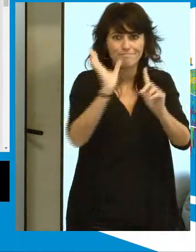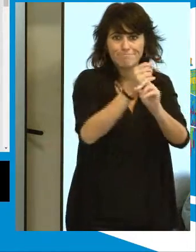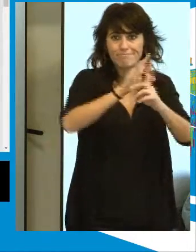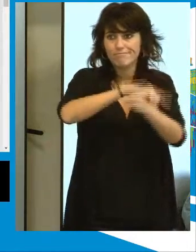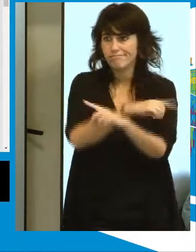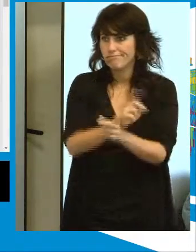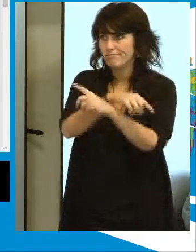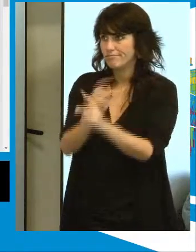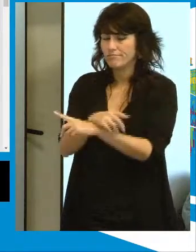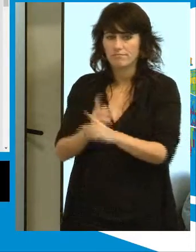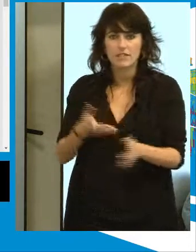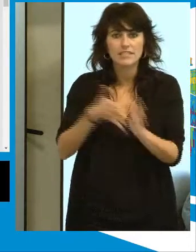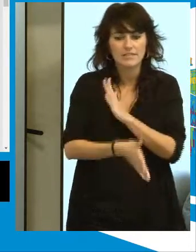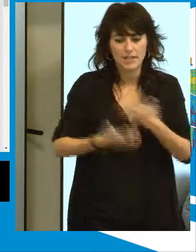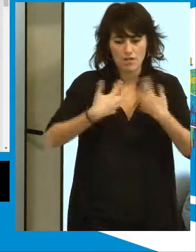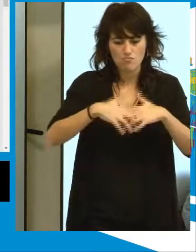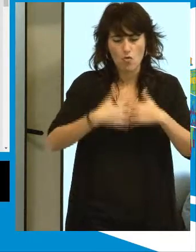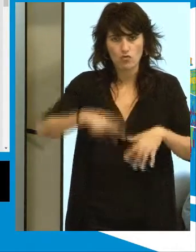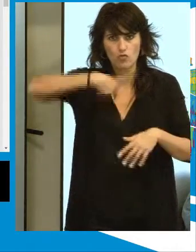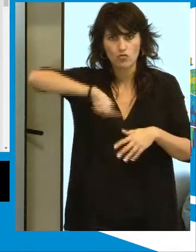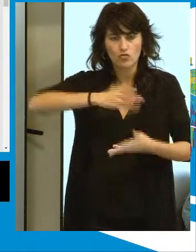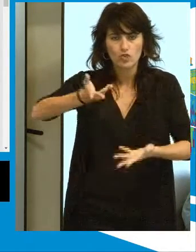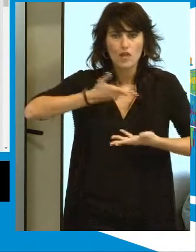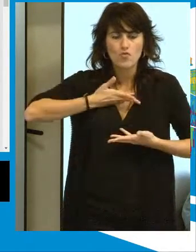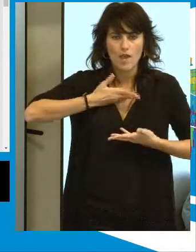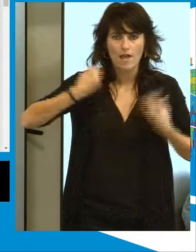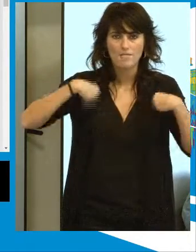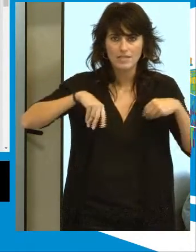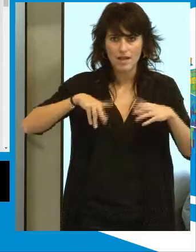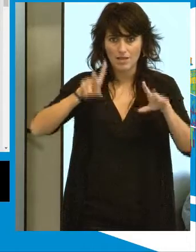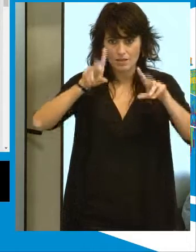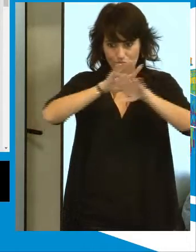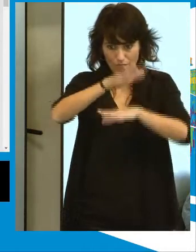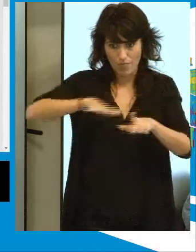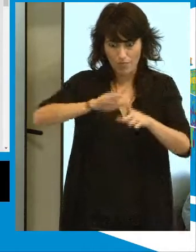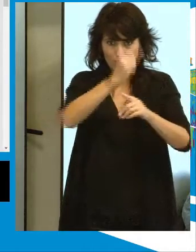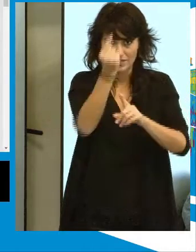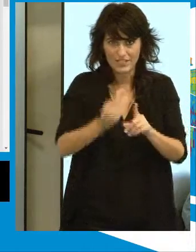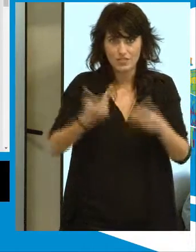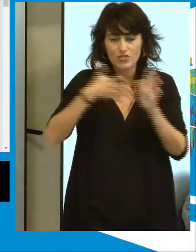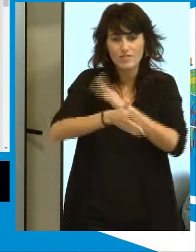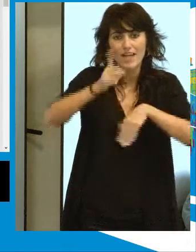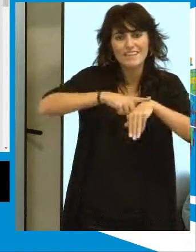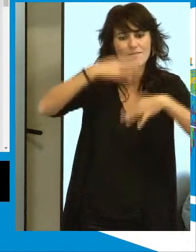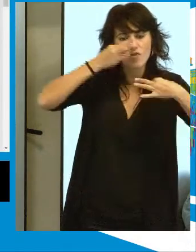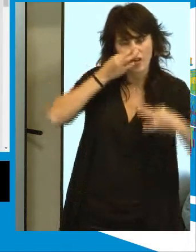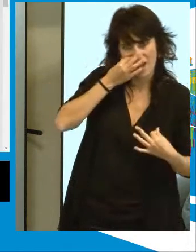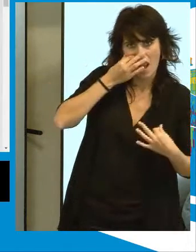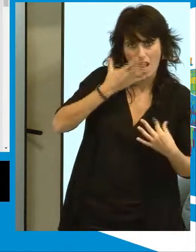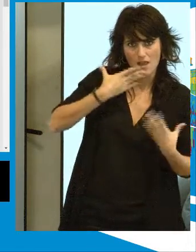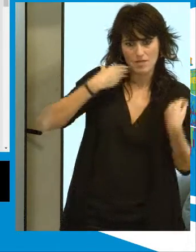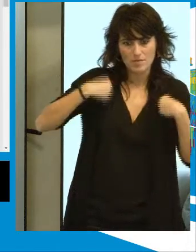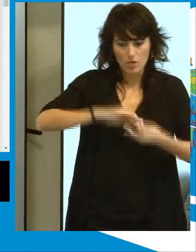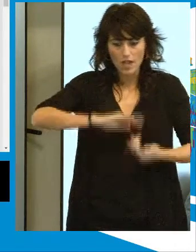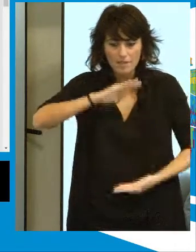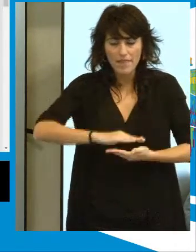un motor que nos ayude a hacer esa parte semántica que interpreta el código HTML en tiempo real y es capaz de